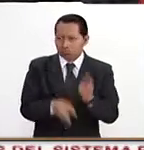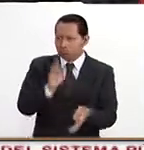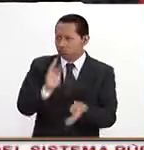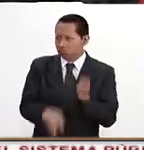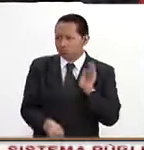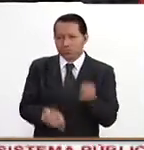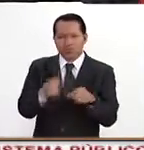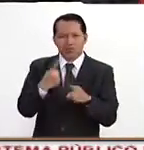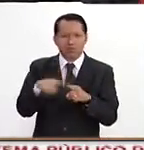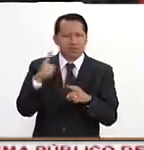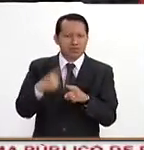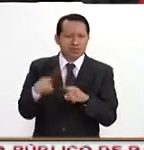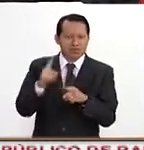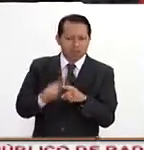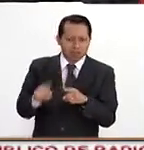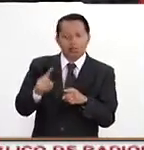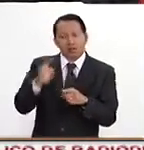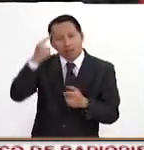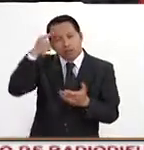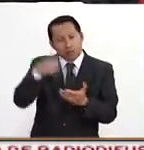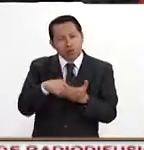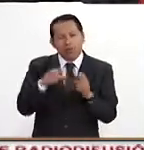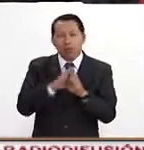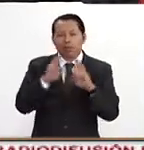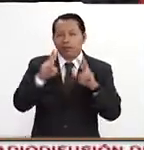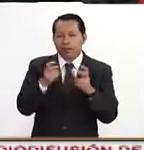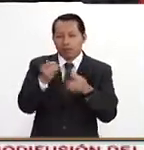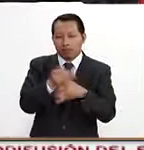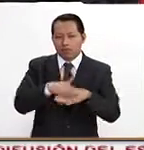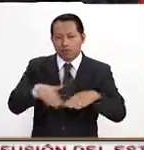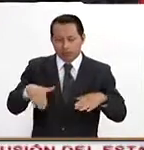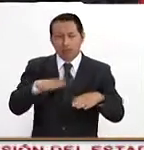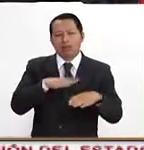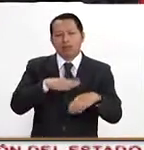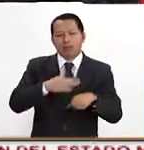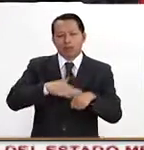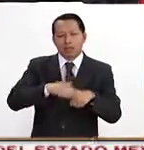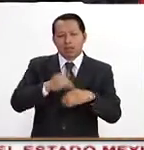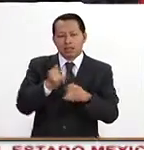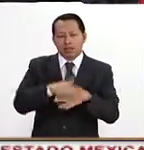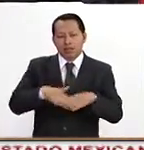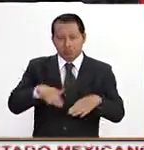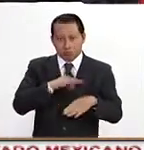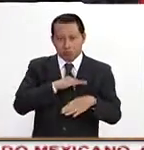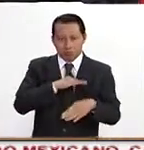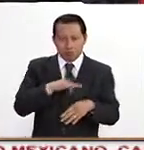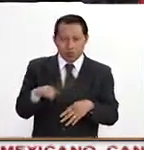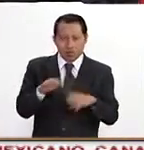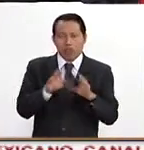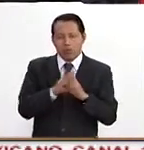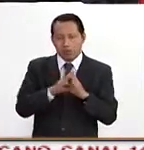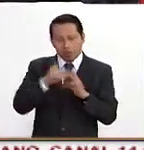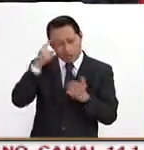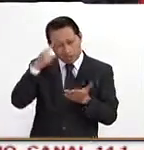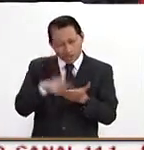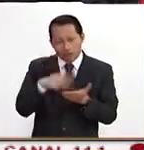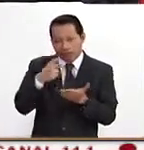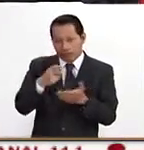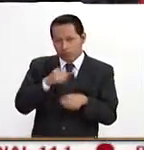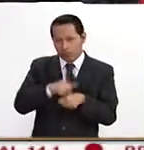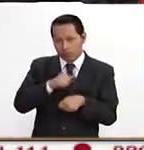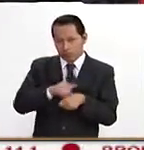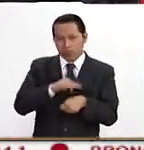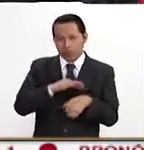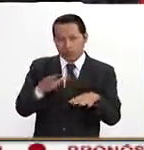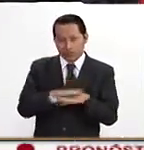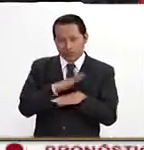diferencias y yo creo que es un tema de información entre más información tenga la población creo que estos números pueden ir